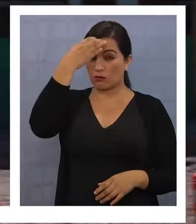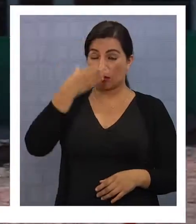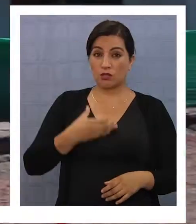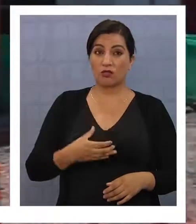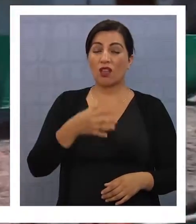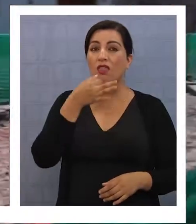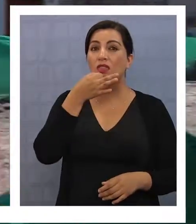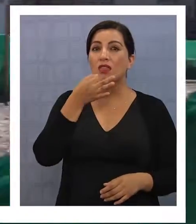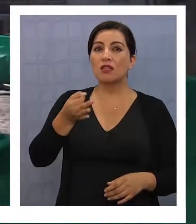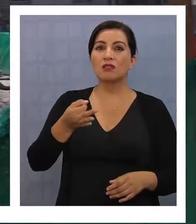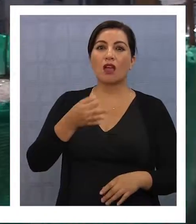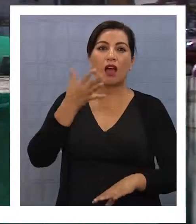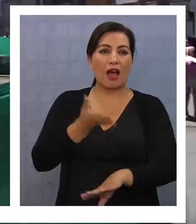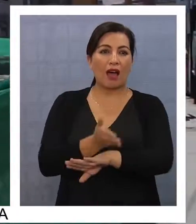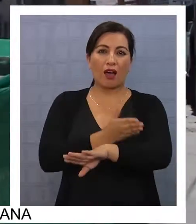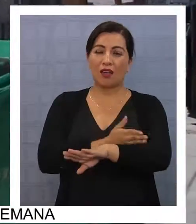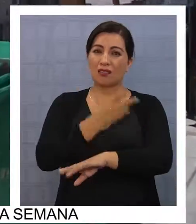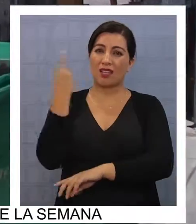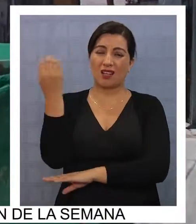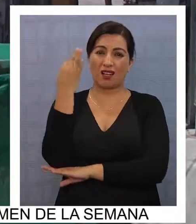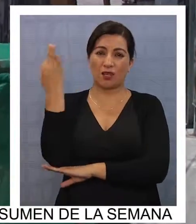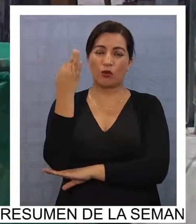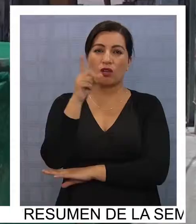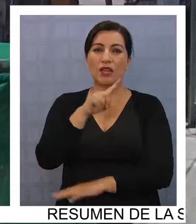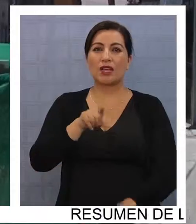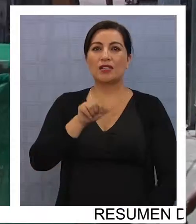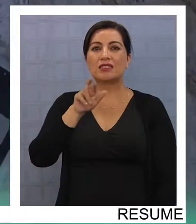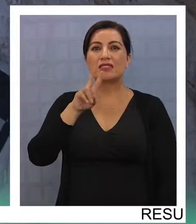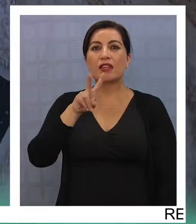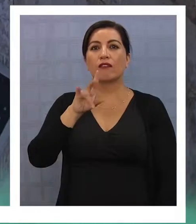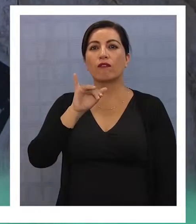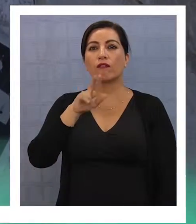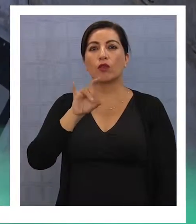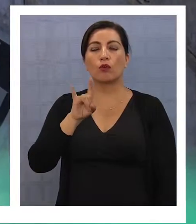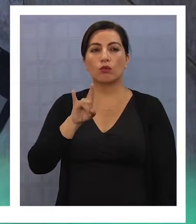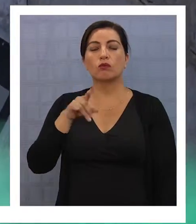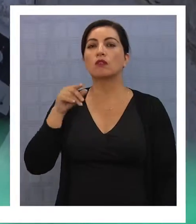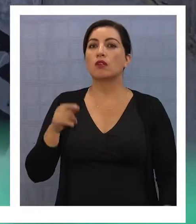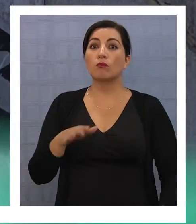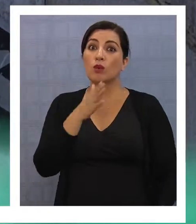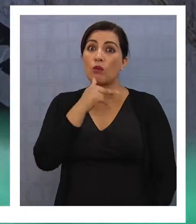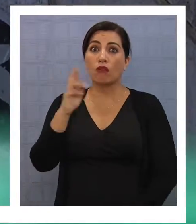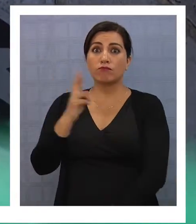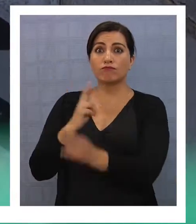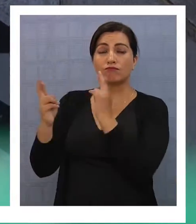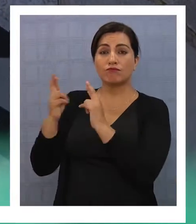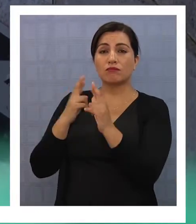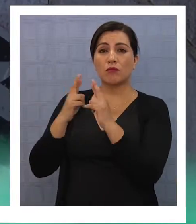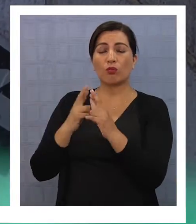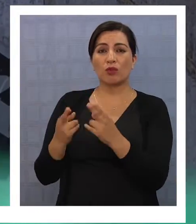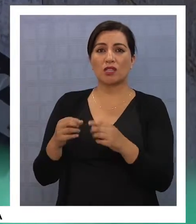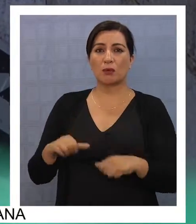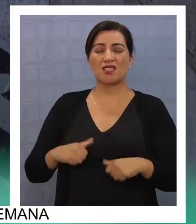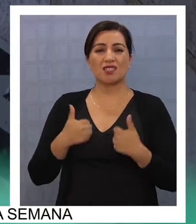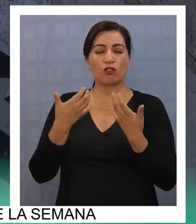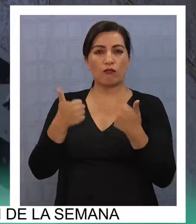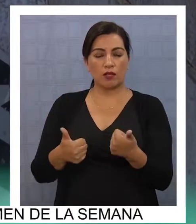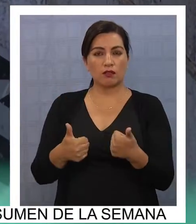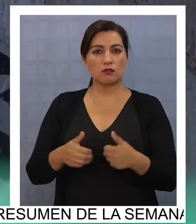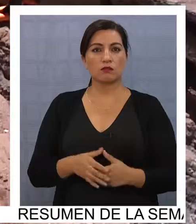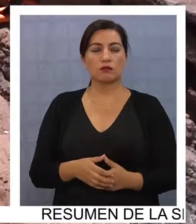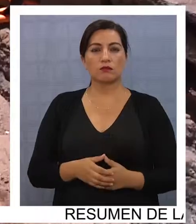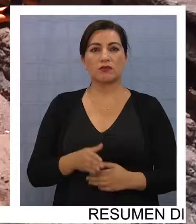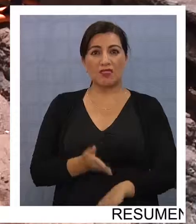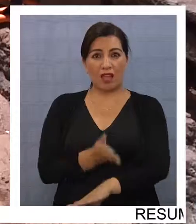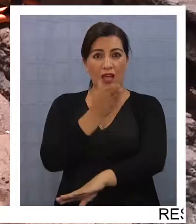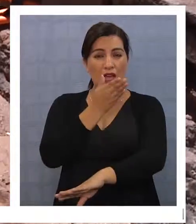participado en varias reuniones con el Servio, entidad gestora del proyecto, sin respuesta satisfactoria para los vecinos. Tuvimos